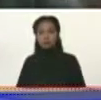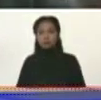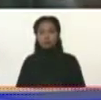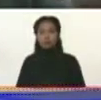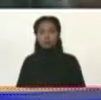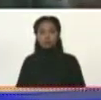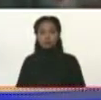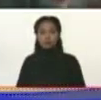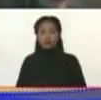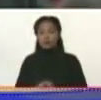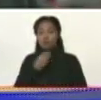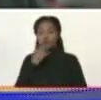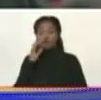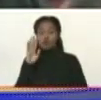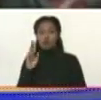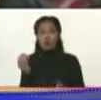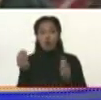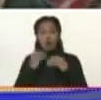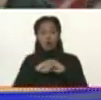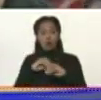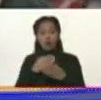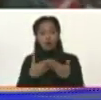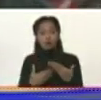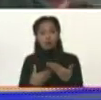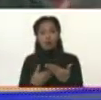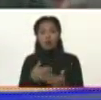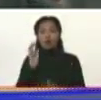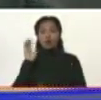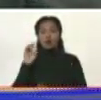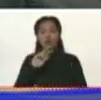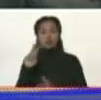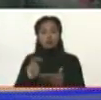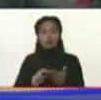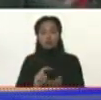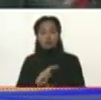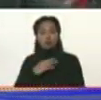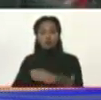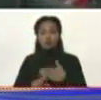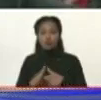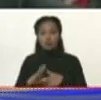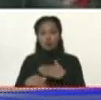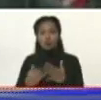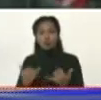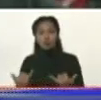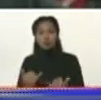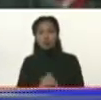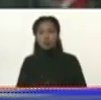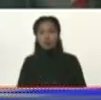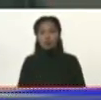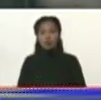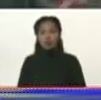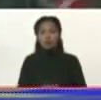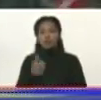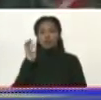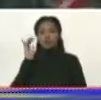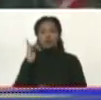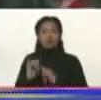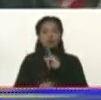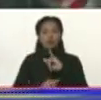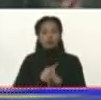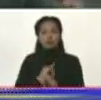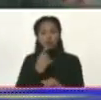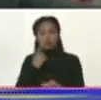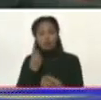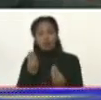2019-2025. Bueno, y con estas conclusiones del Congreso Nacional nos fuimos directamente a lo que fue el Congreso Internacional, como